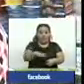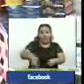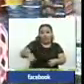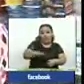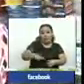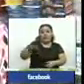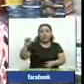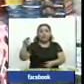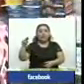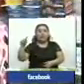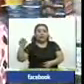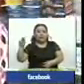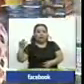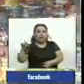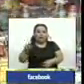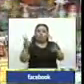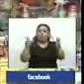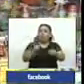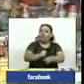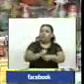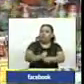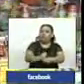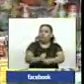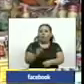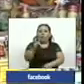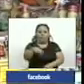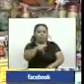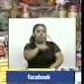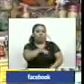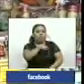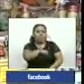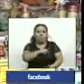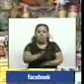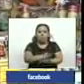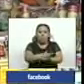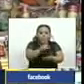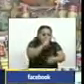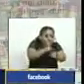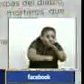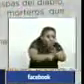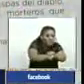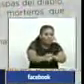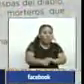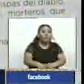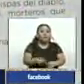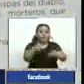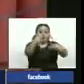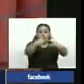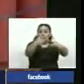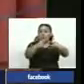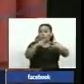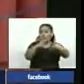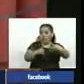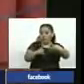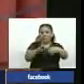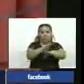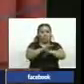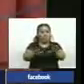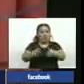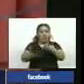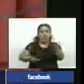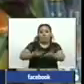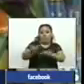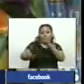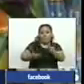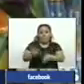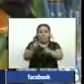vendemos pólvora segura. Aquí somos responsables, no vendemos pólvora prohibida. Por decreto legislativo están prohibida la venta y el